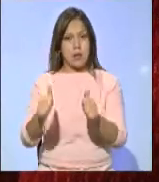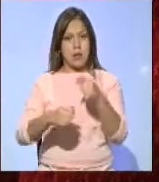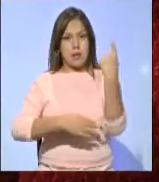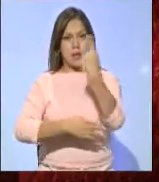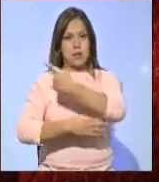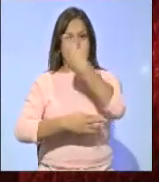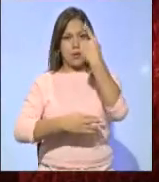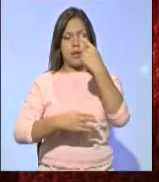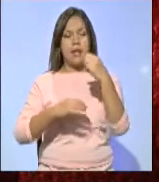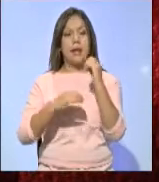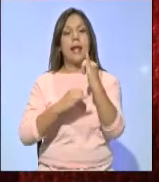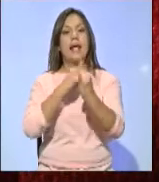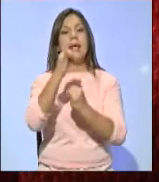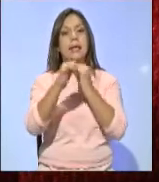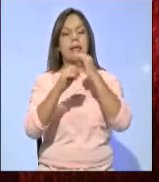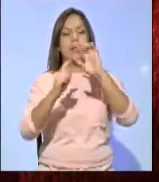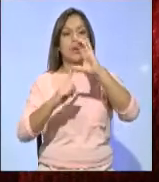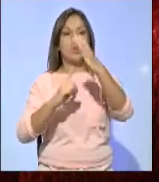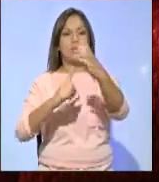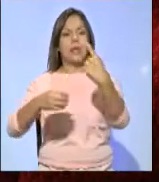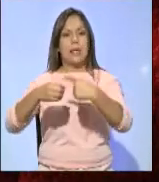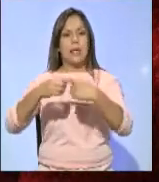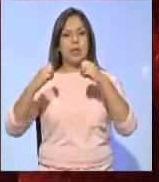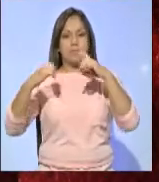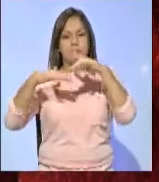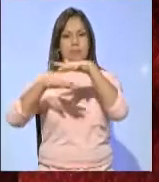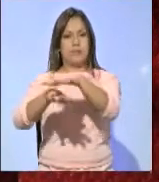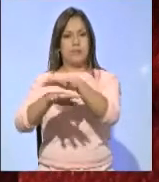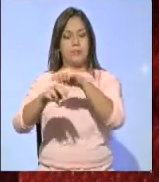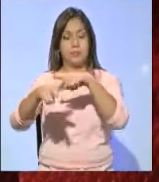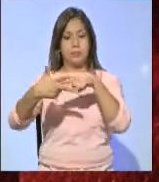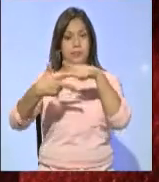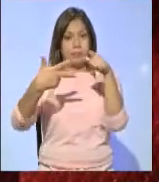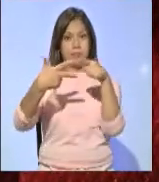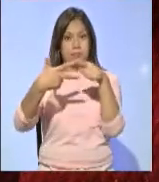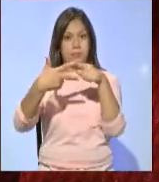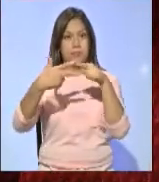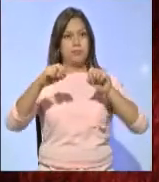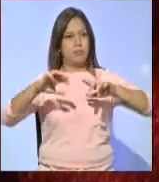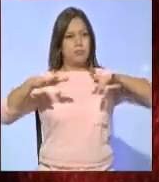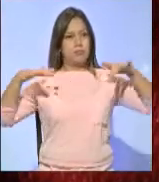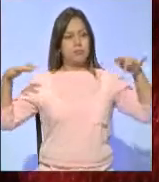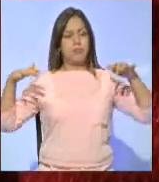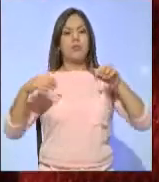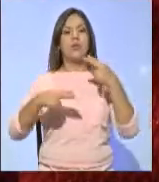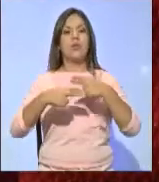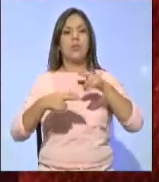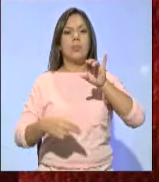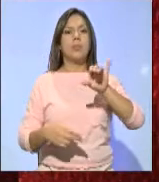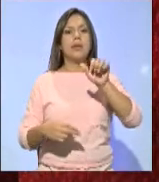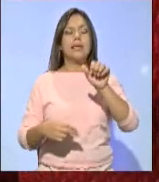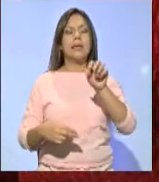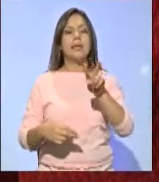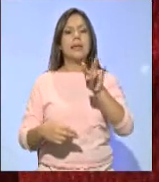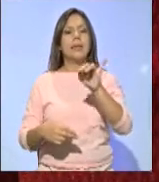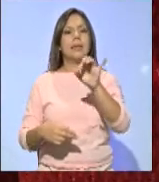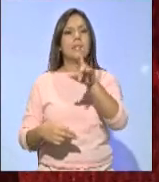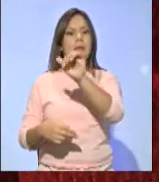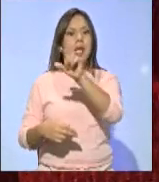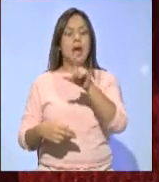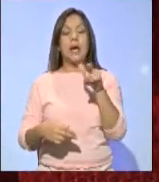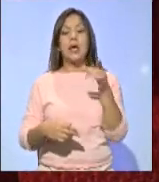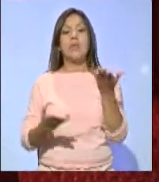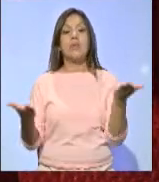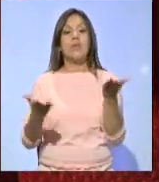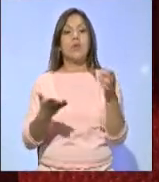de la Interculturalidad Quiteña. El segundo es el concierto Yavirac, en el Parque Cumandá al sur de